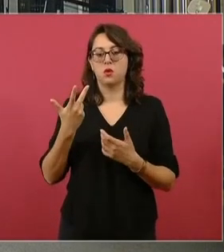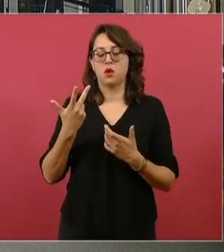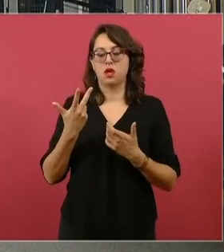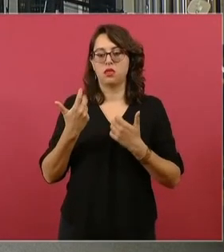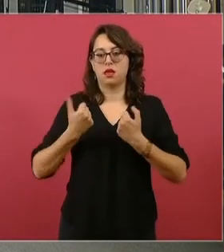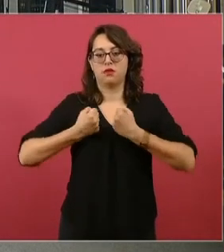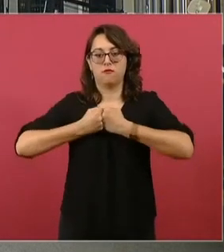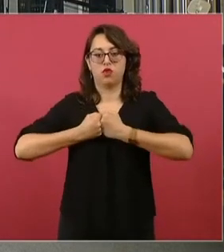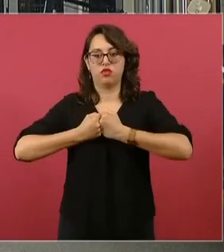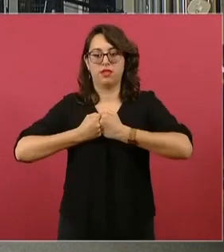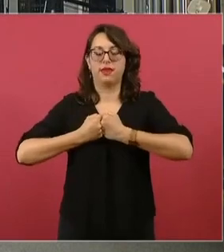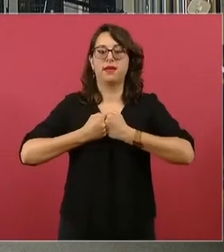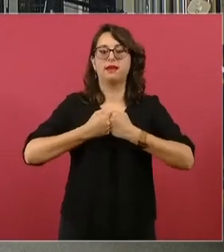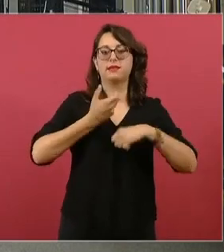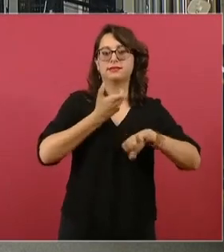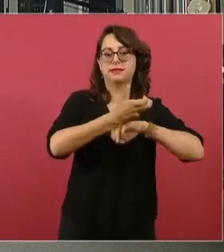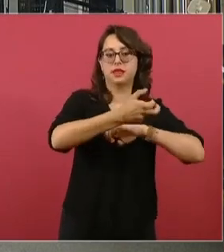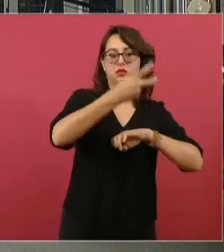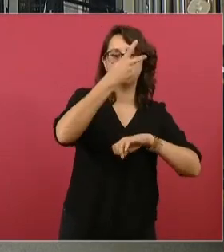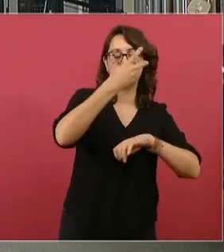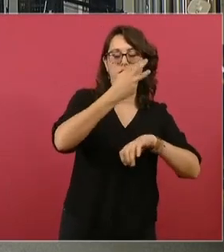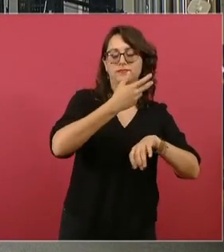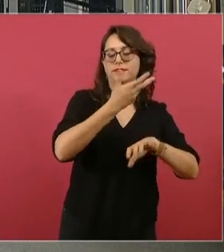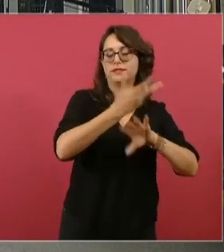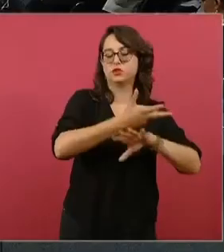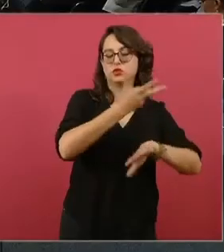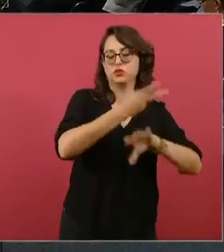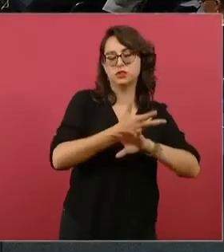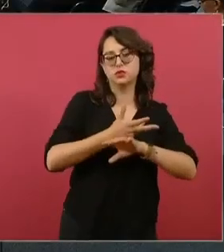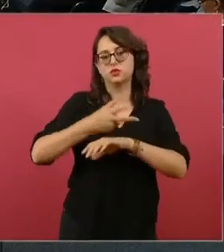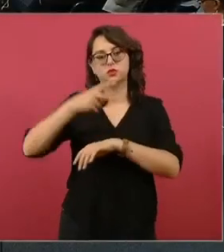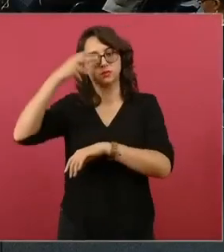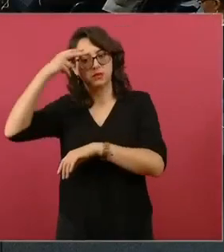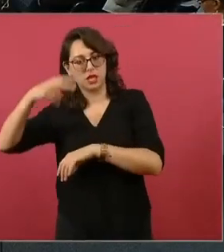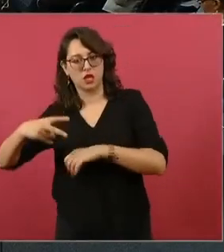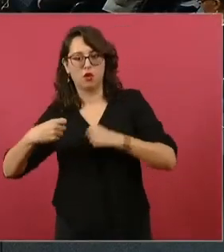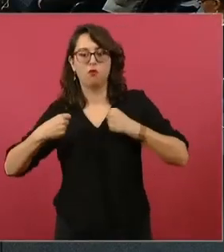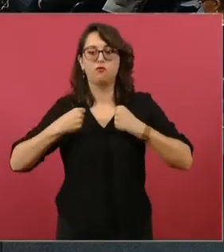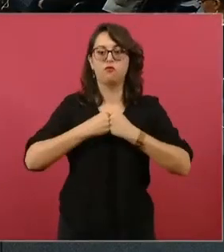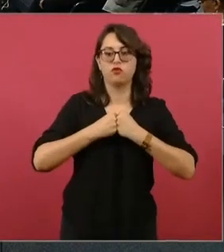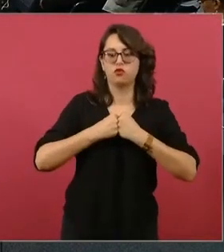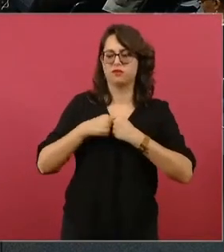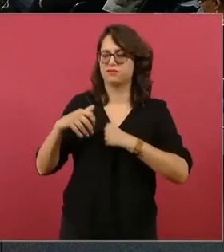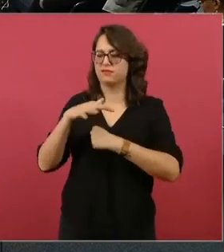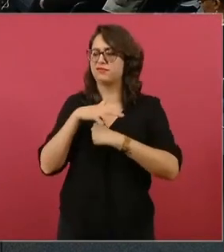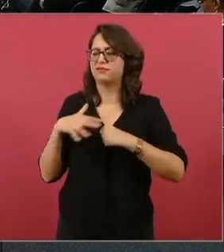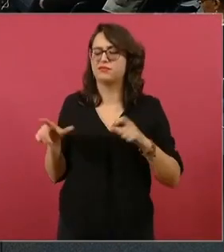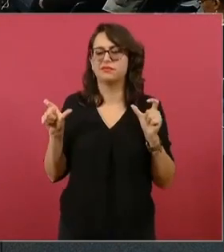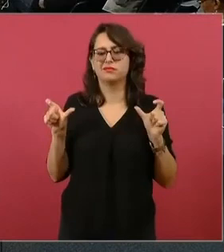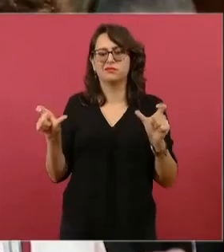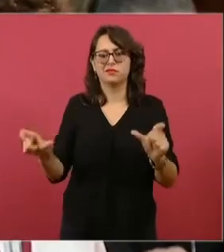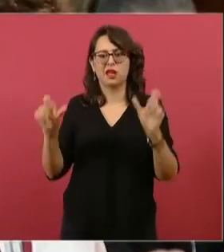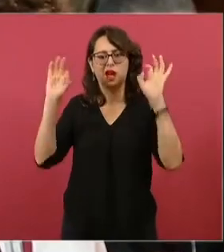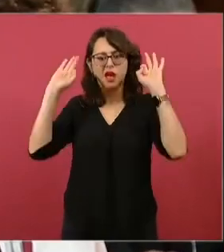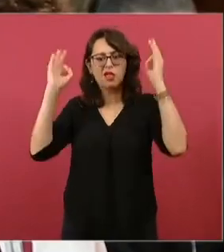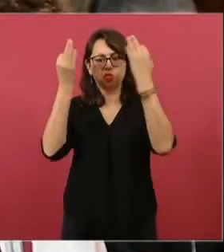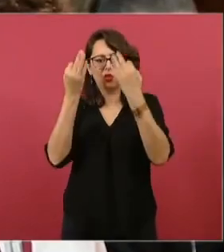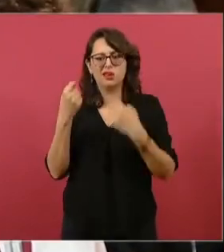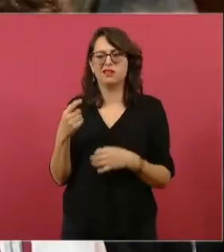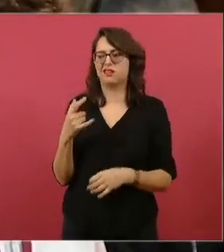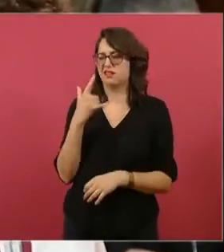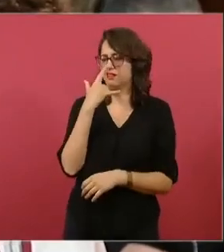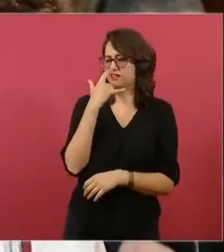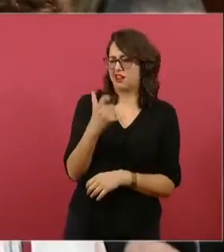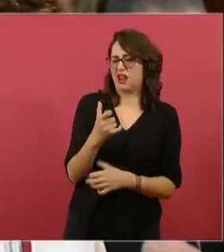hacia México. Comentarle que hay un caso en especial de tantos que se dan en esta frontera entre México